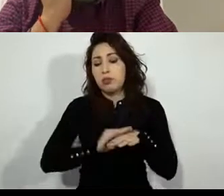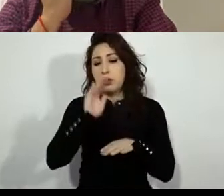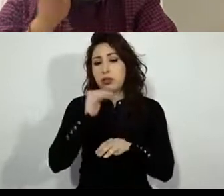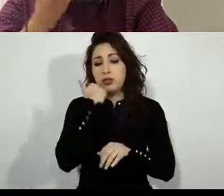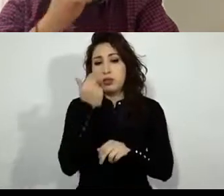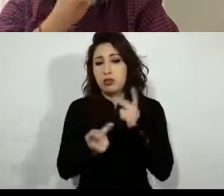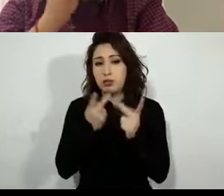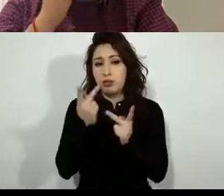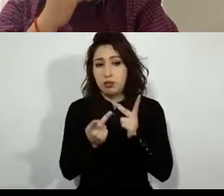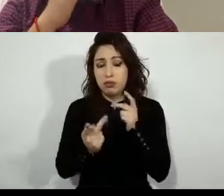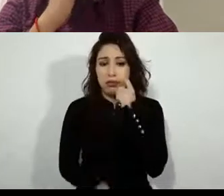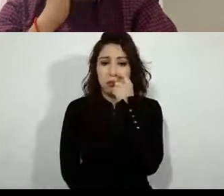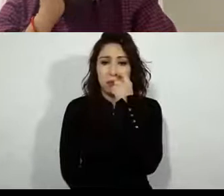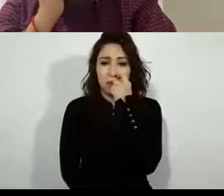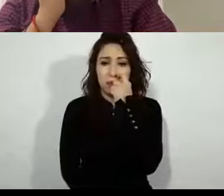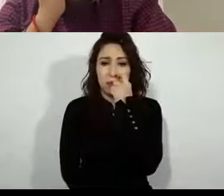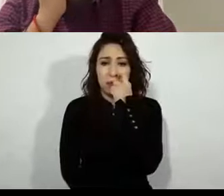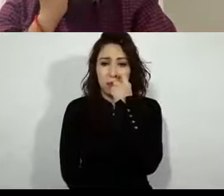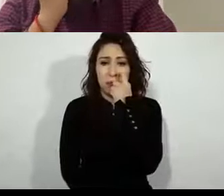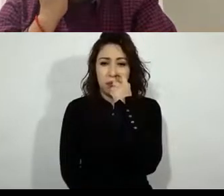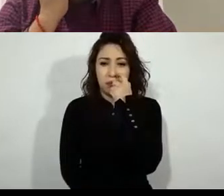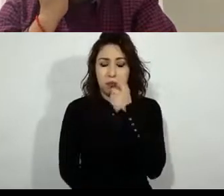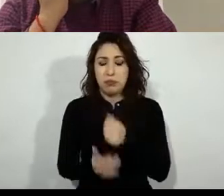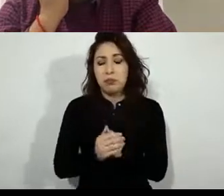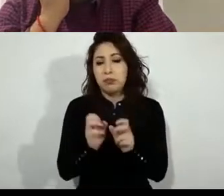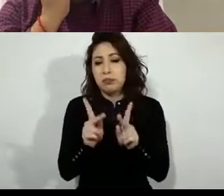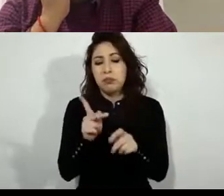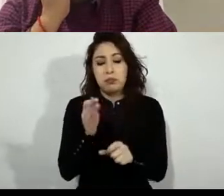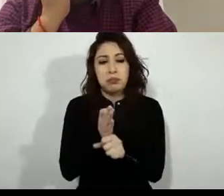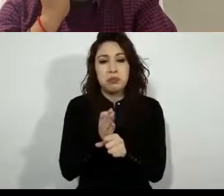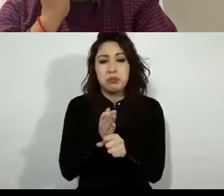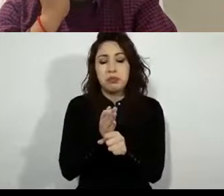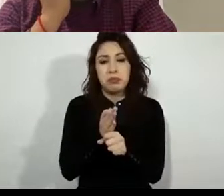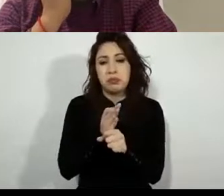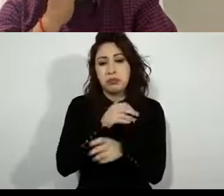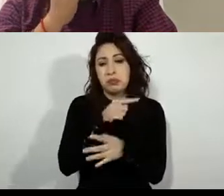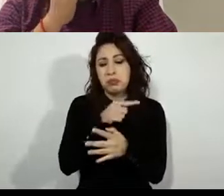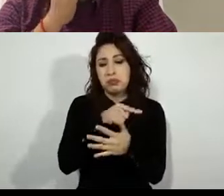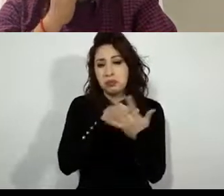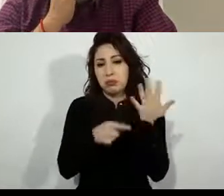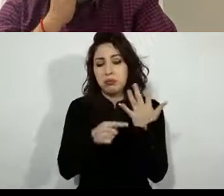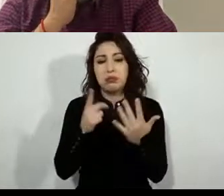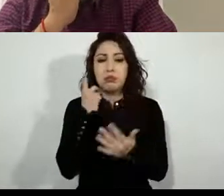la palabra? Es la lista que se integra en esta segunda ronda, diputado presidente.